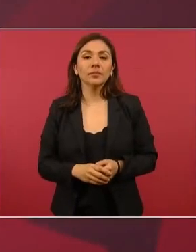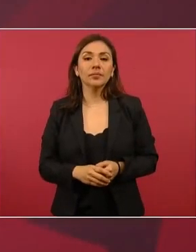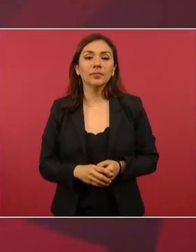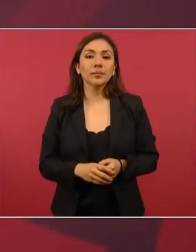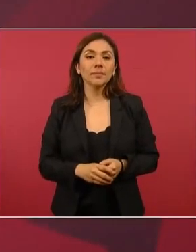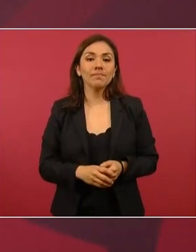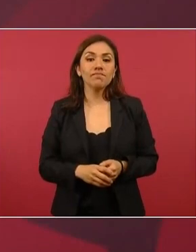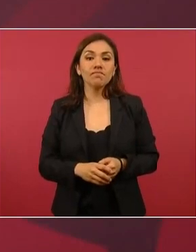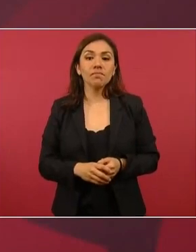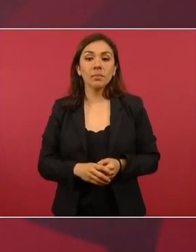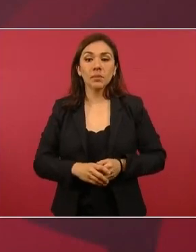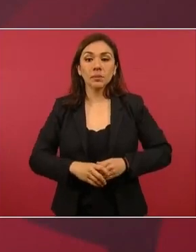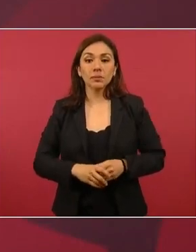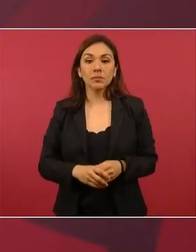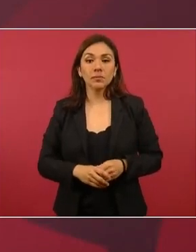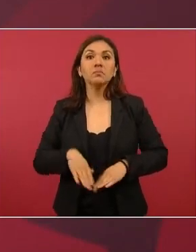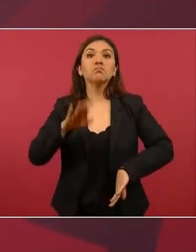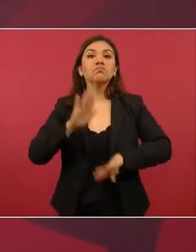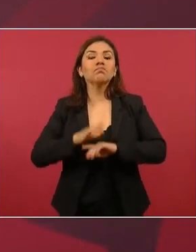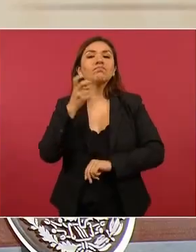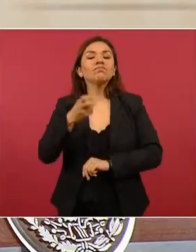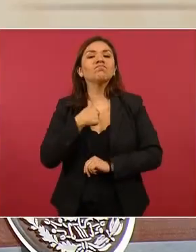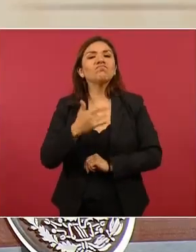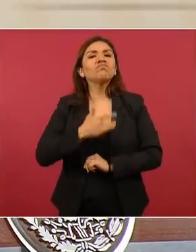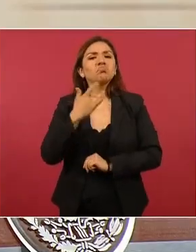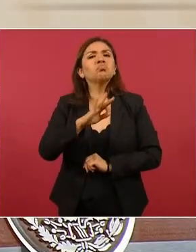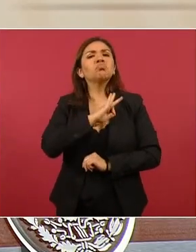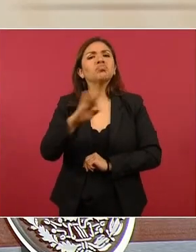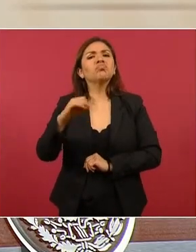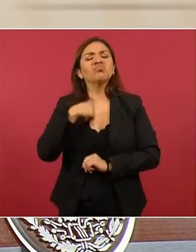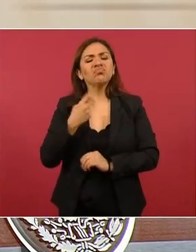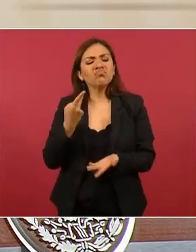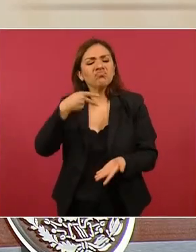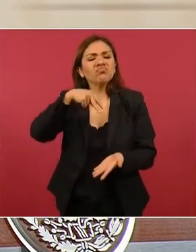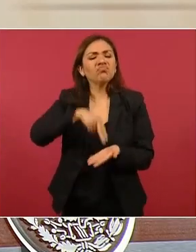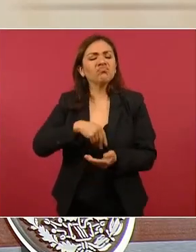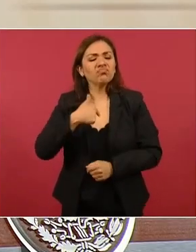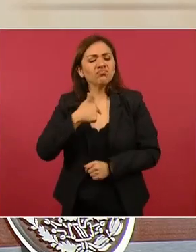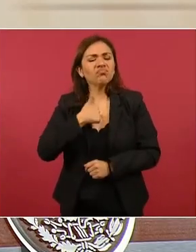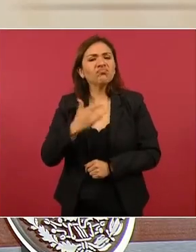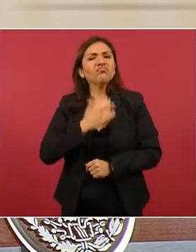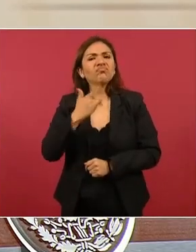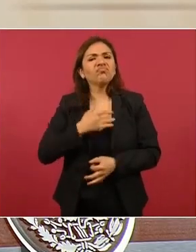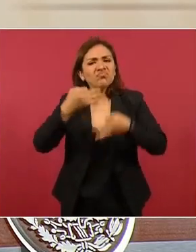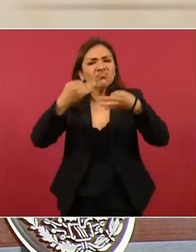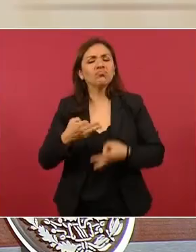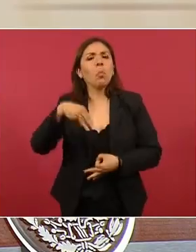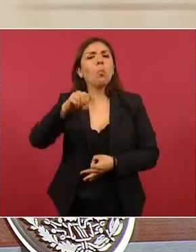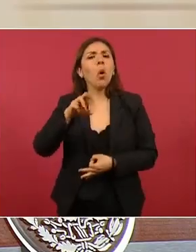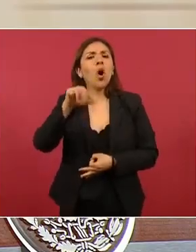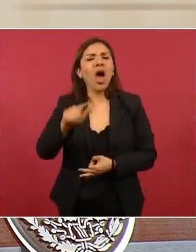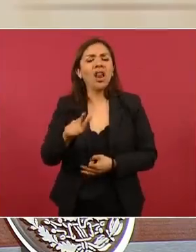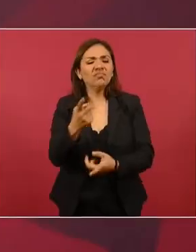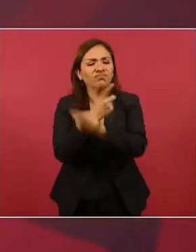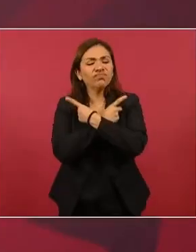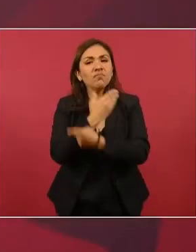Eso es lo que nos da autoridad moral. Si no,